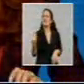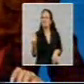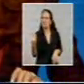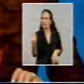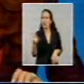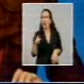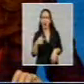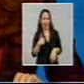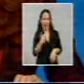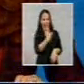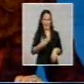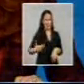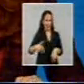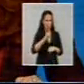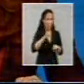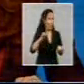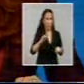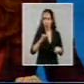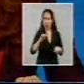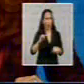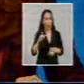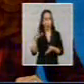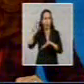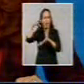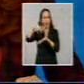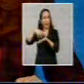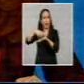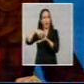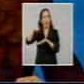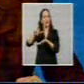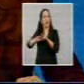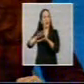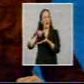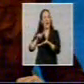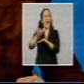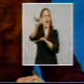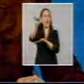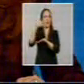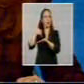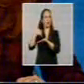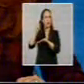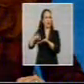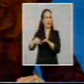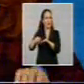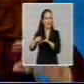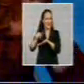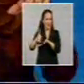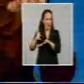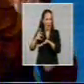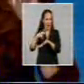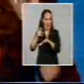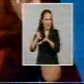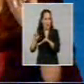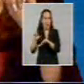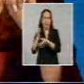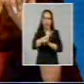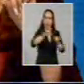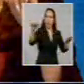no por el Estado, sino por el concesionario oficial Aeropuertos Argentinos. ¿Y saben qué?